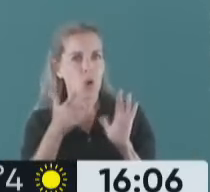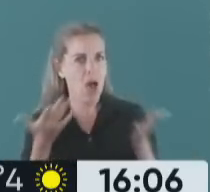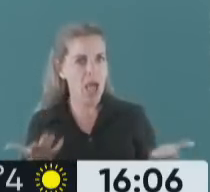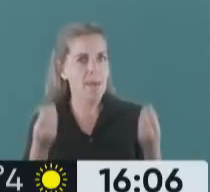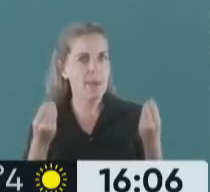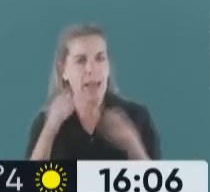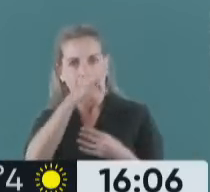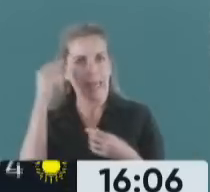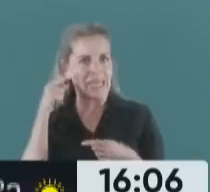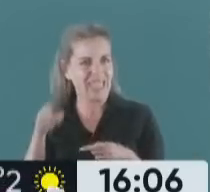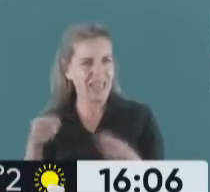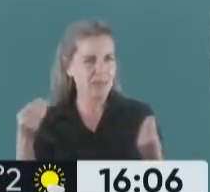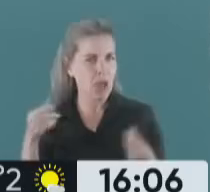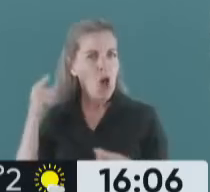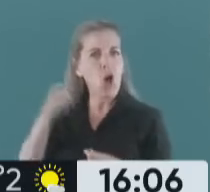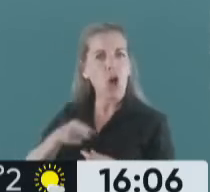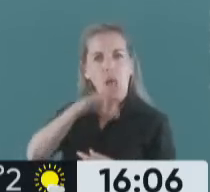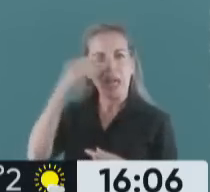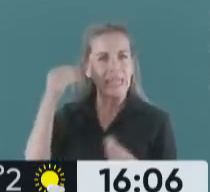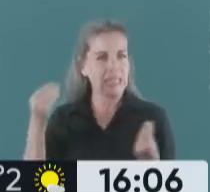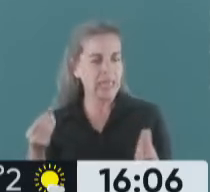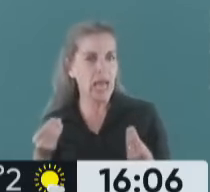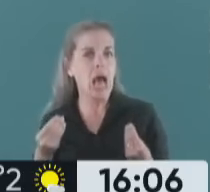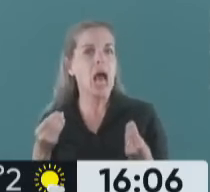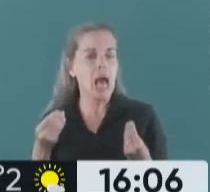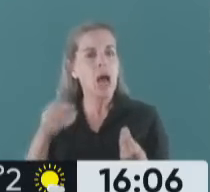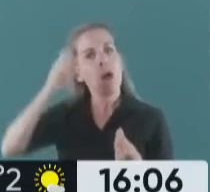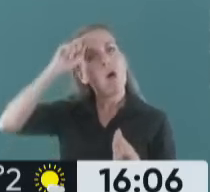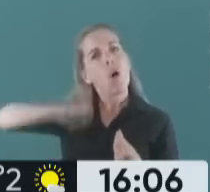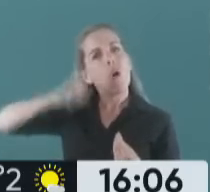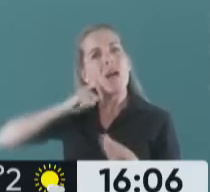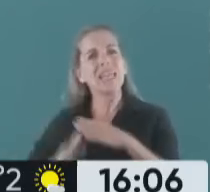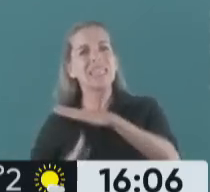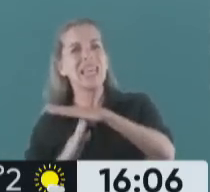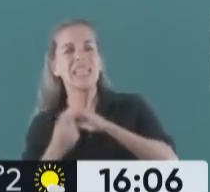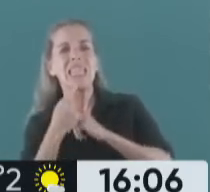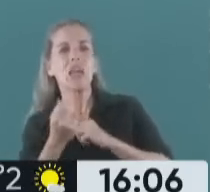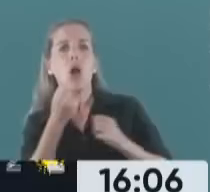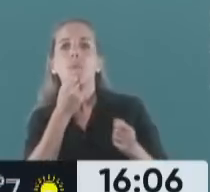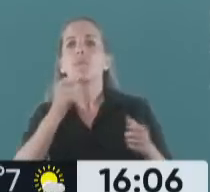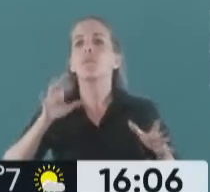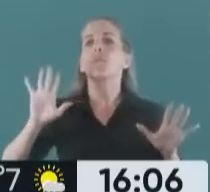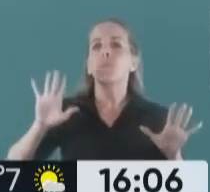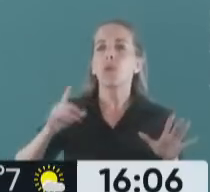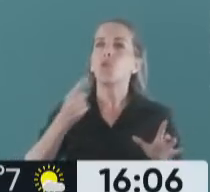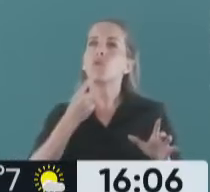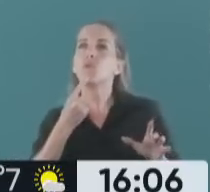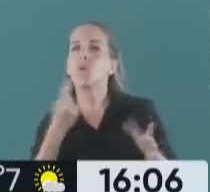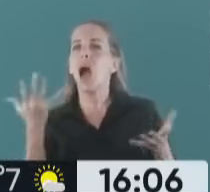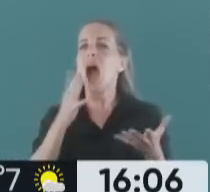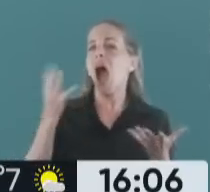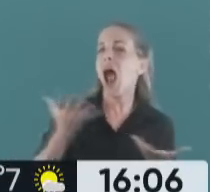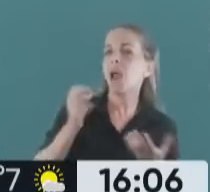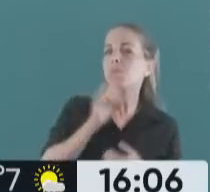vicepresidenta, sino que se trata de, ante la duda, dice en algún momento el tribunal, o se supone que, hay que pensar que, y no hay ninguna